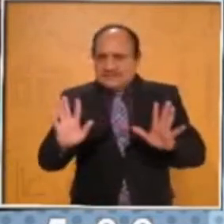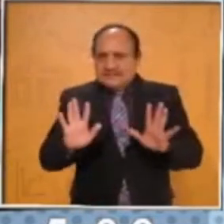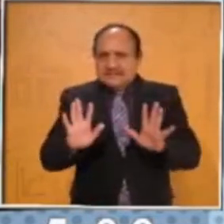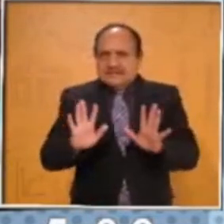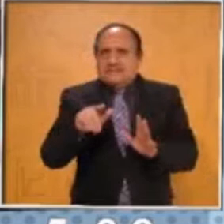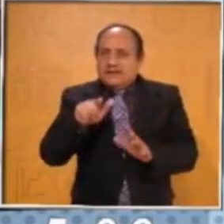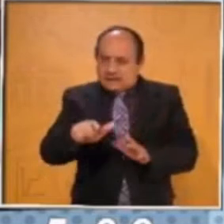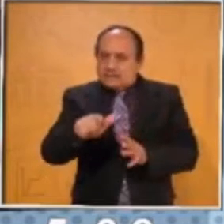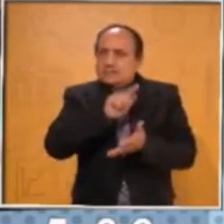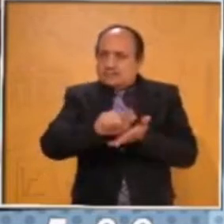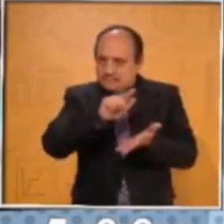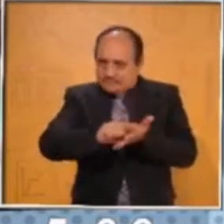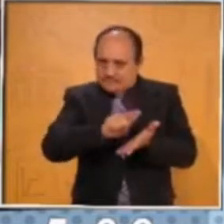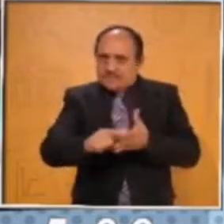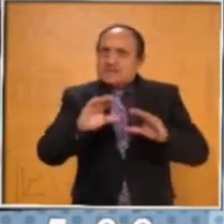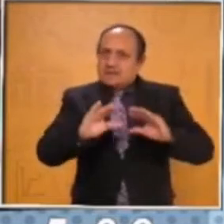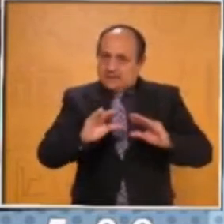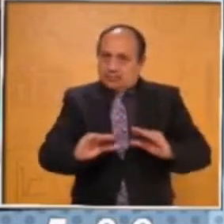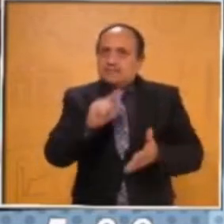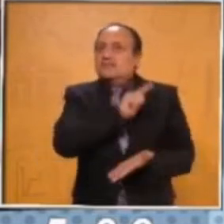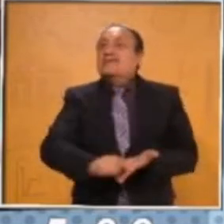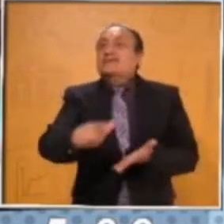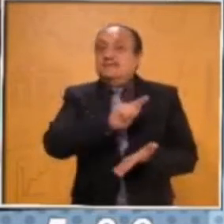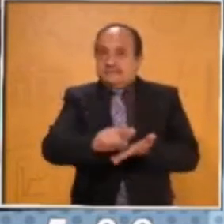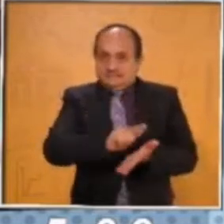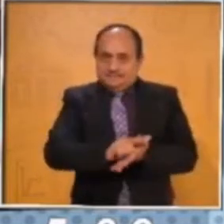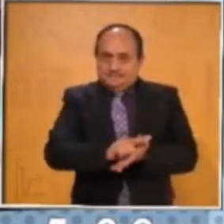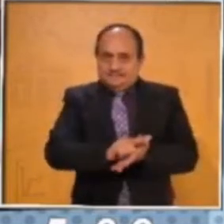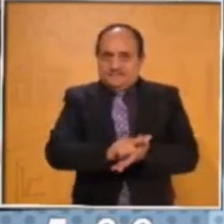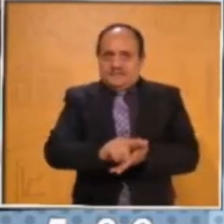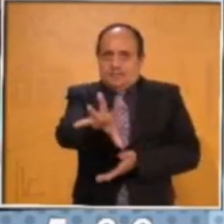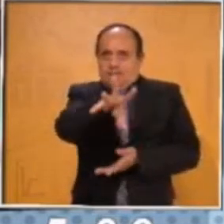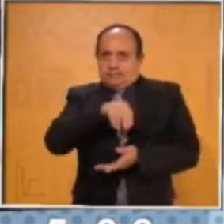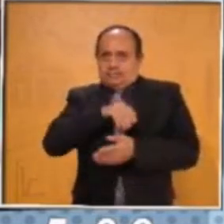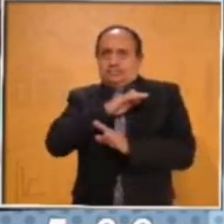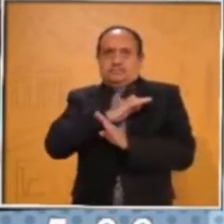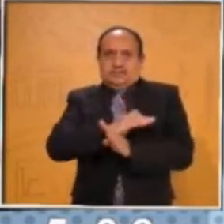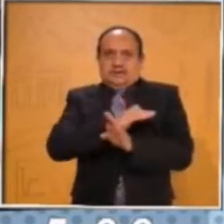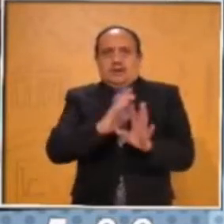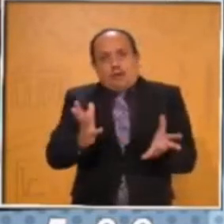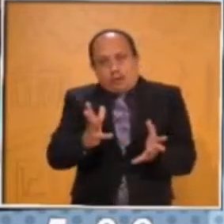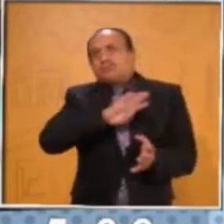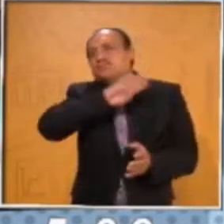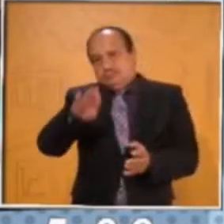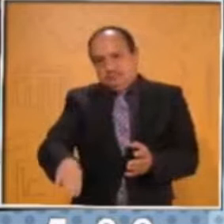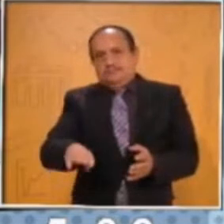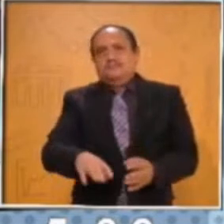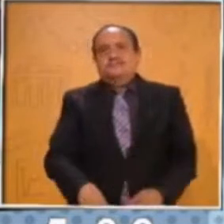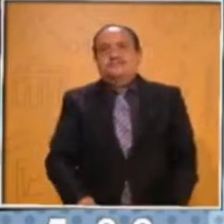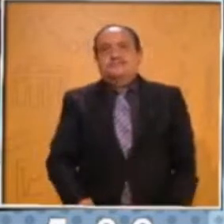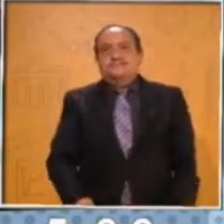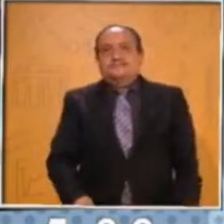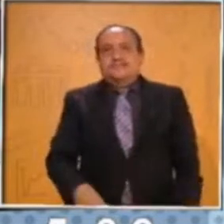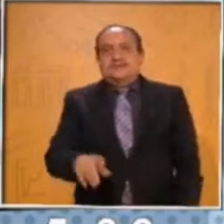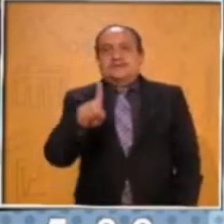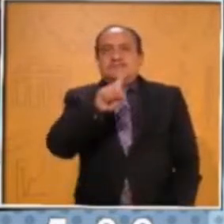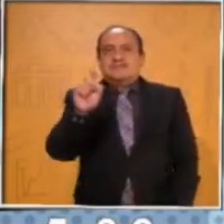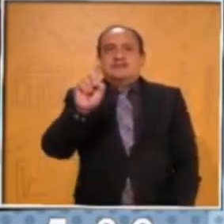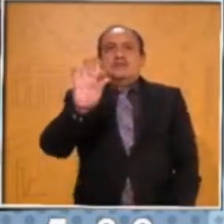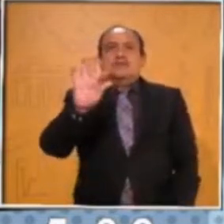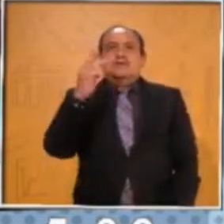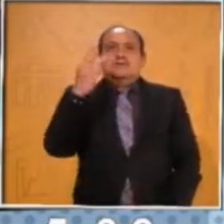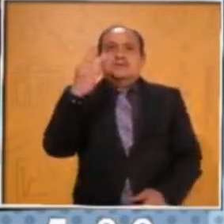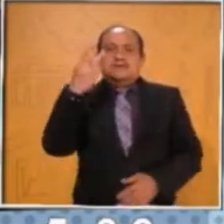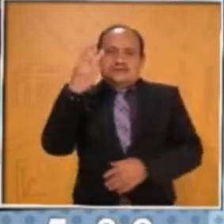higiene, que tomes a la ligera la limpieza para que seas infectado y termines en un trágico final. 143 años